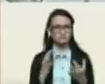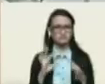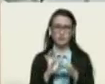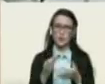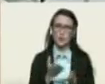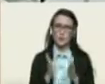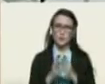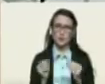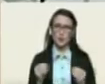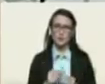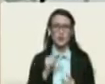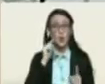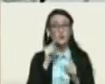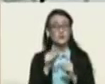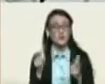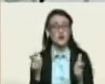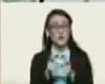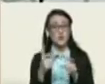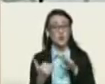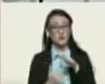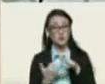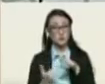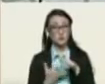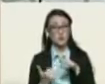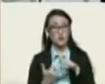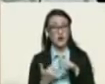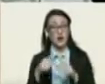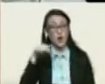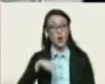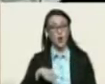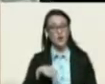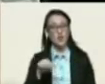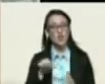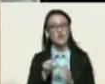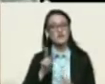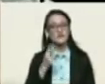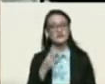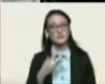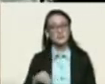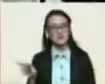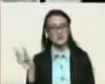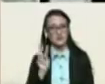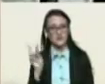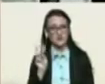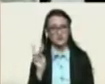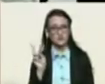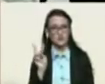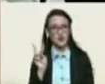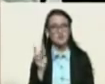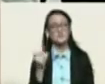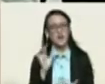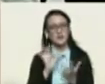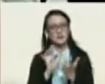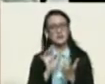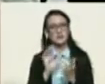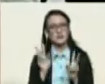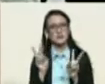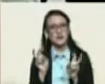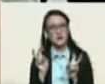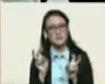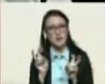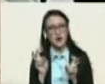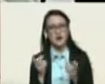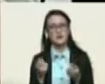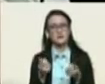el objetivo de esta reunión institucional que se ha dado el día de hoy desde la Vicepresidencia Ejecutiva de la República, donde se tocaron temas además relacionados al